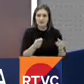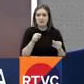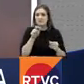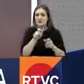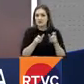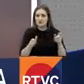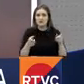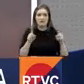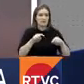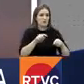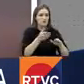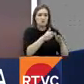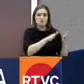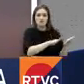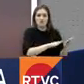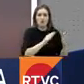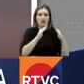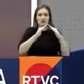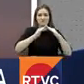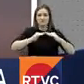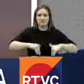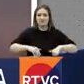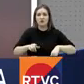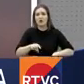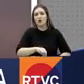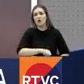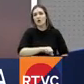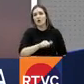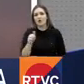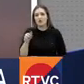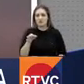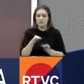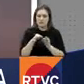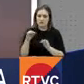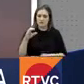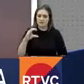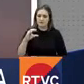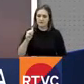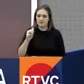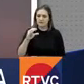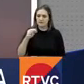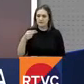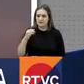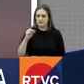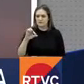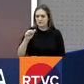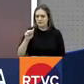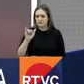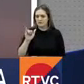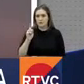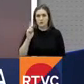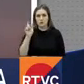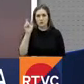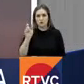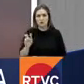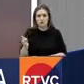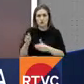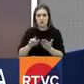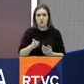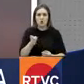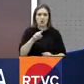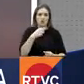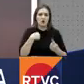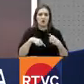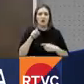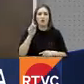Por otro lado, en Cachipay, una persona murió y otra quedó herida. Las víctimas se movilizaban en una moto y un deslizamiento